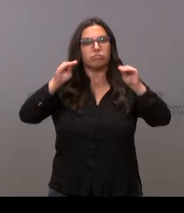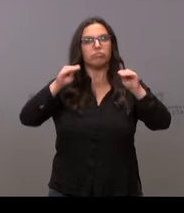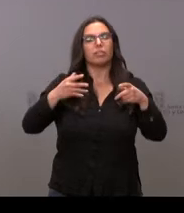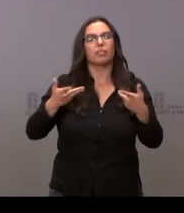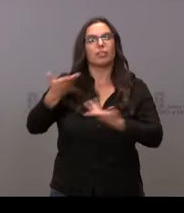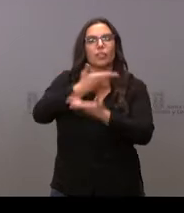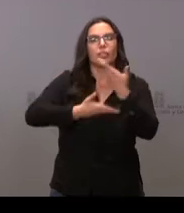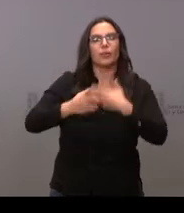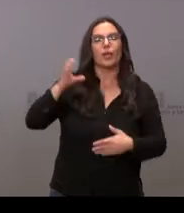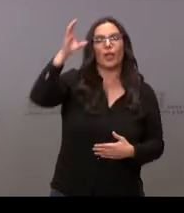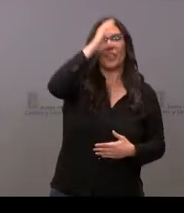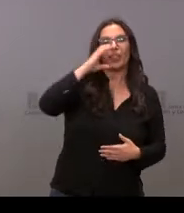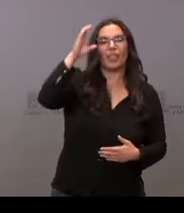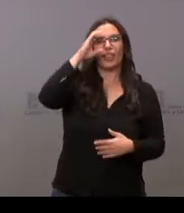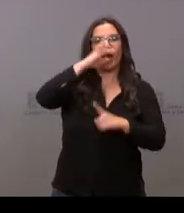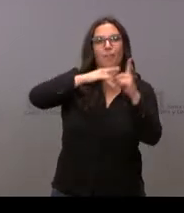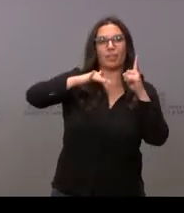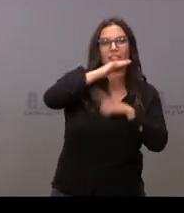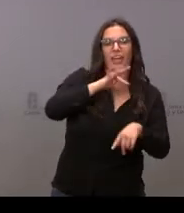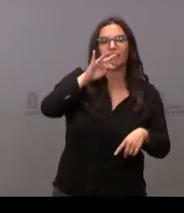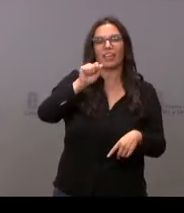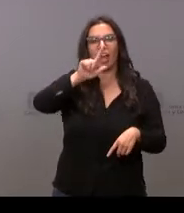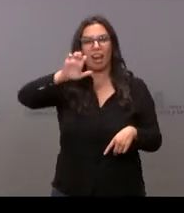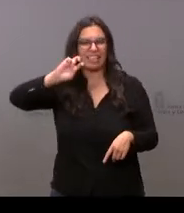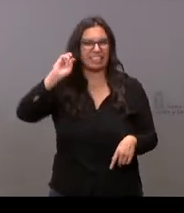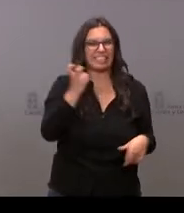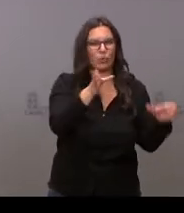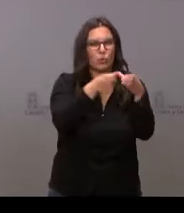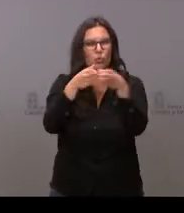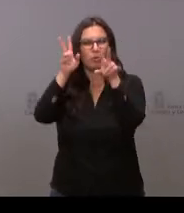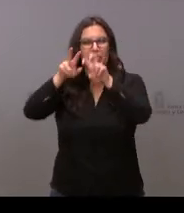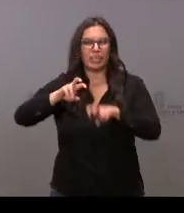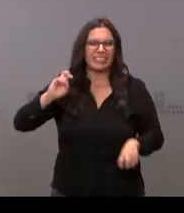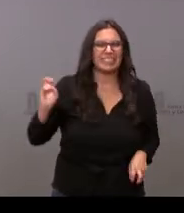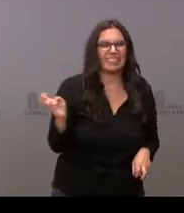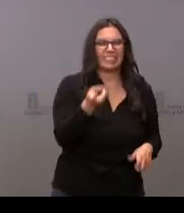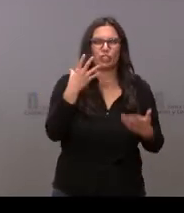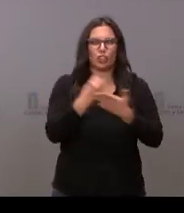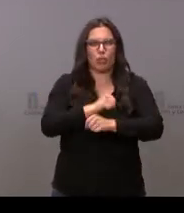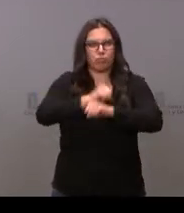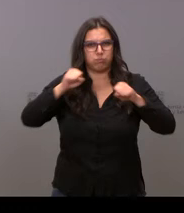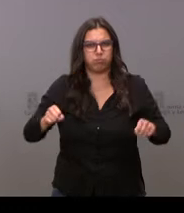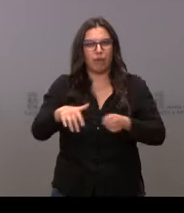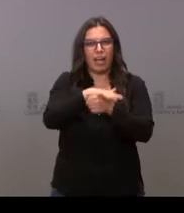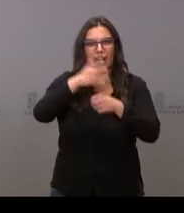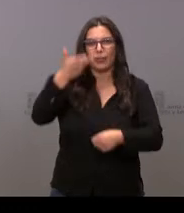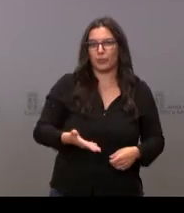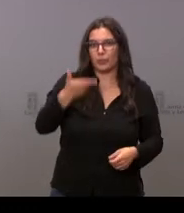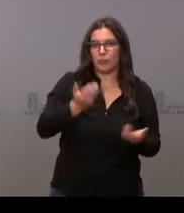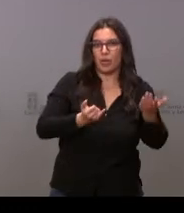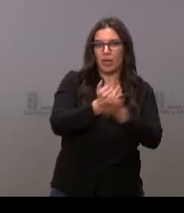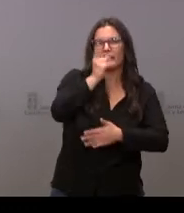de ciencias áreas ambientales del final de tantos grupos de investigación en ese área fundamental como en otras